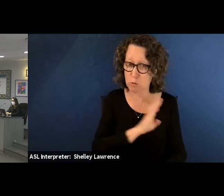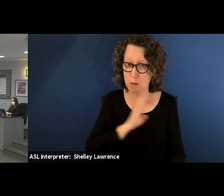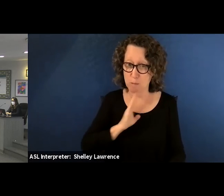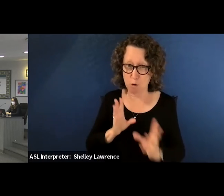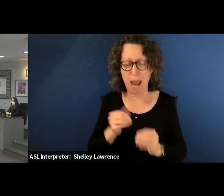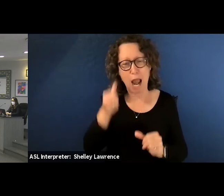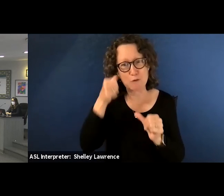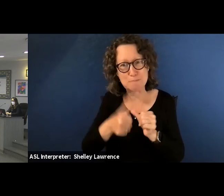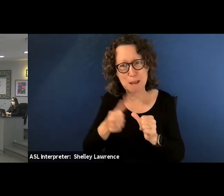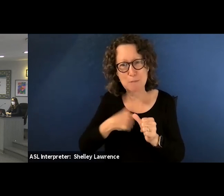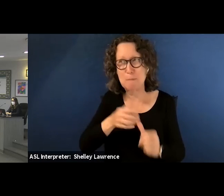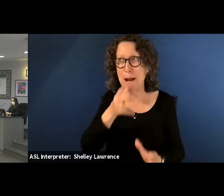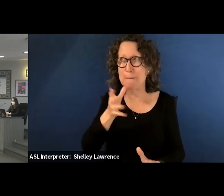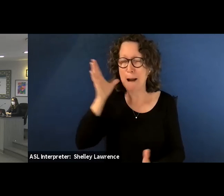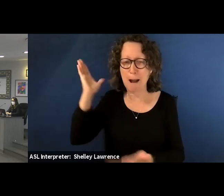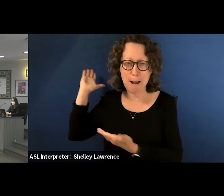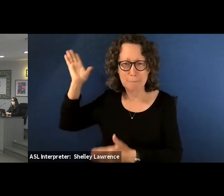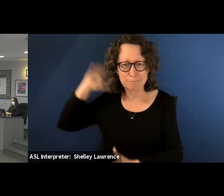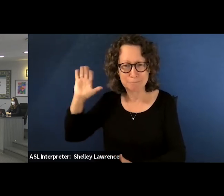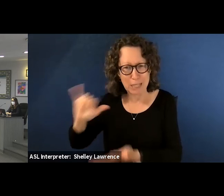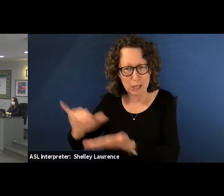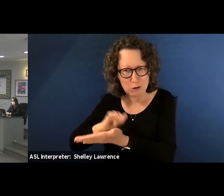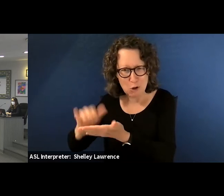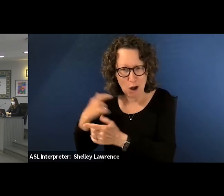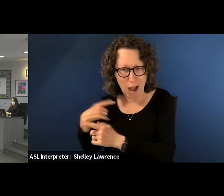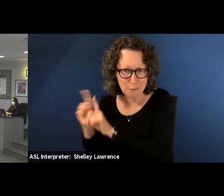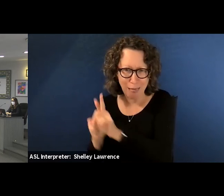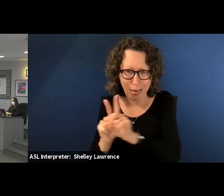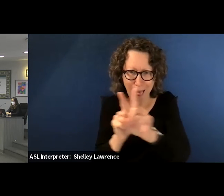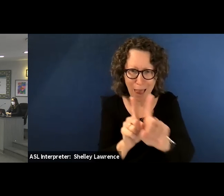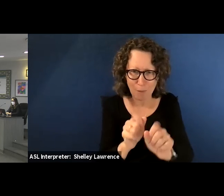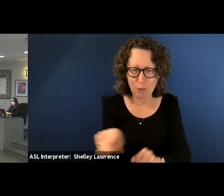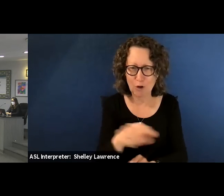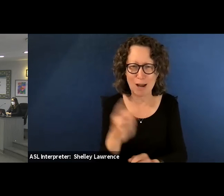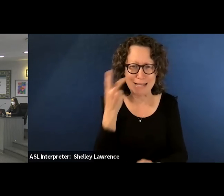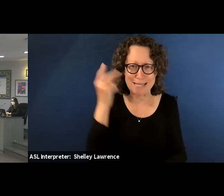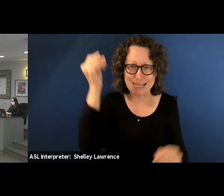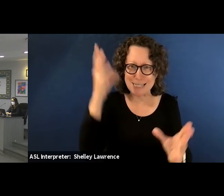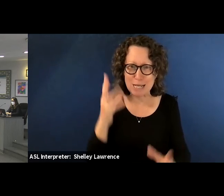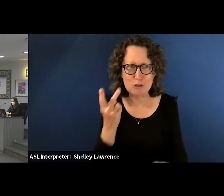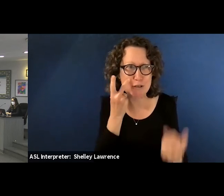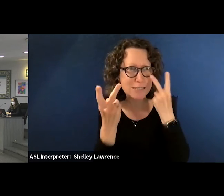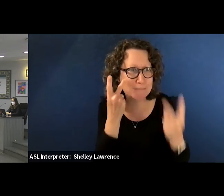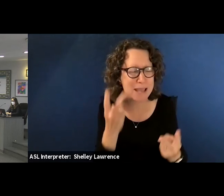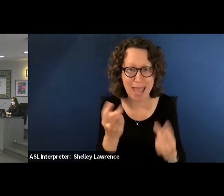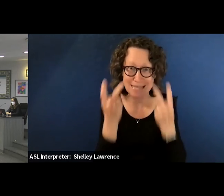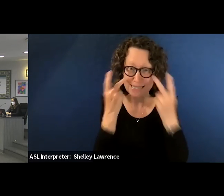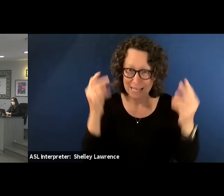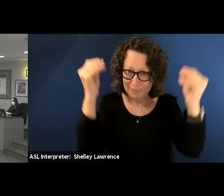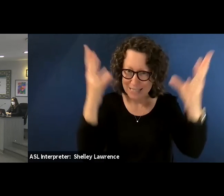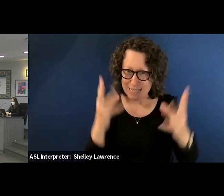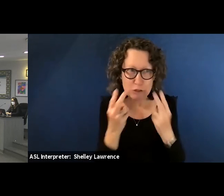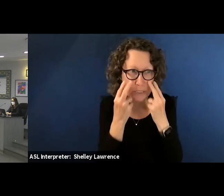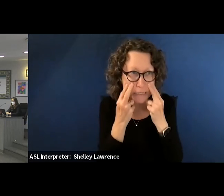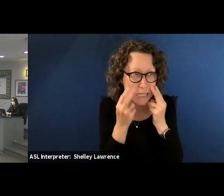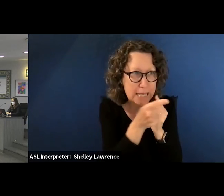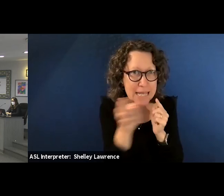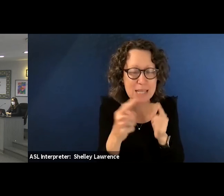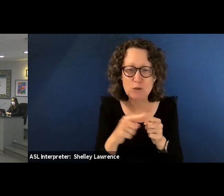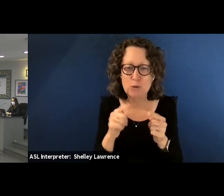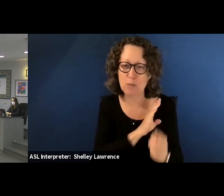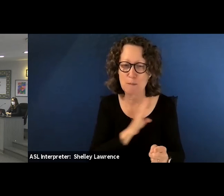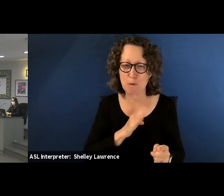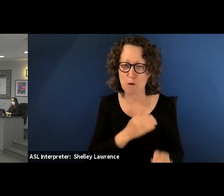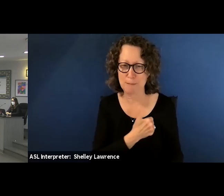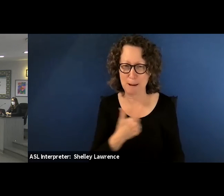a las reuniones del consejo. Y yo me acuerdo cuando mi mamá me llevaba a las reuniones y yo veía que los maestros hablaban y